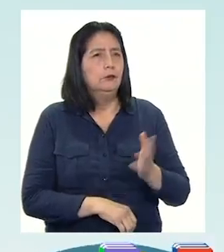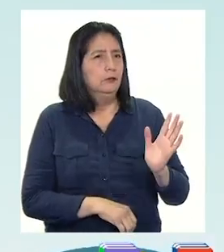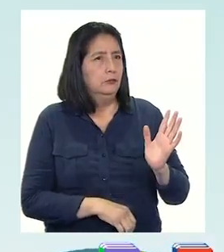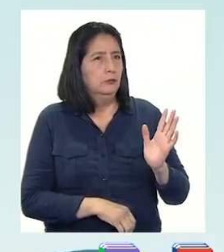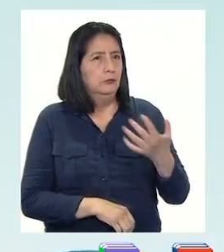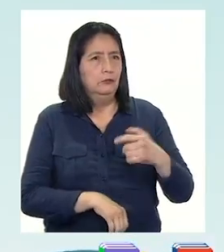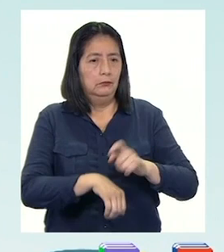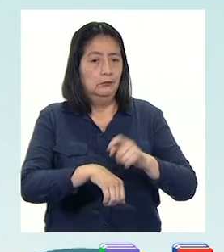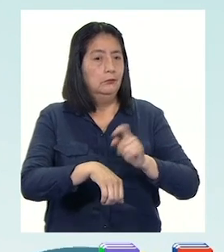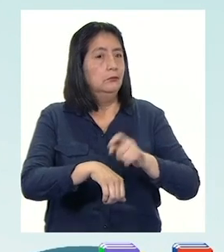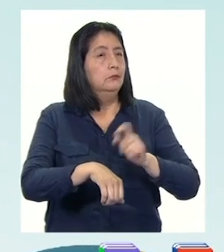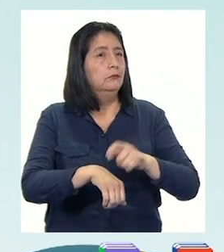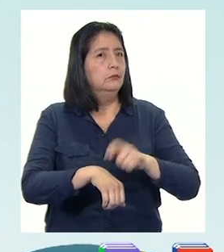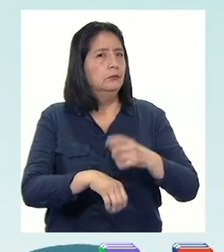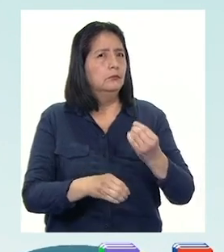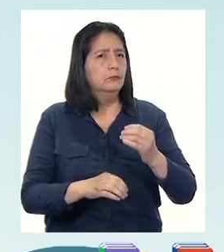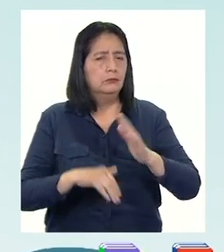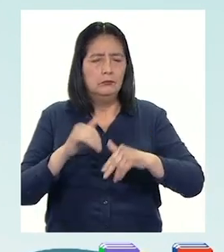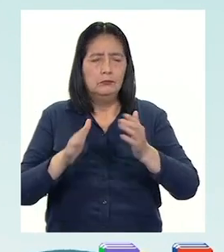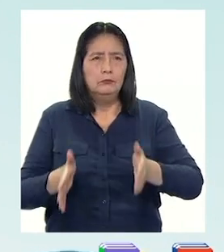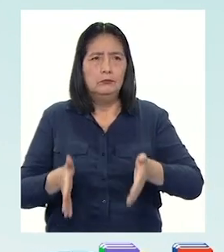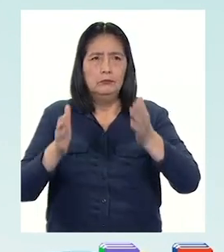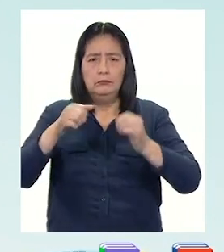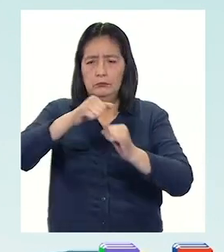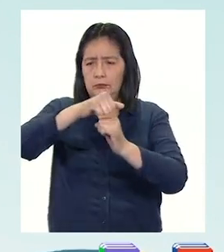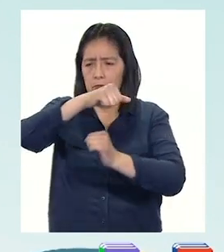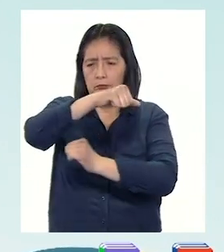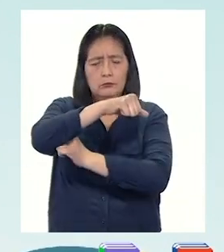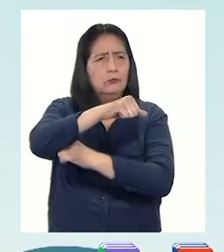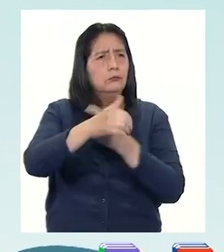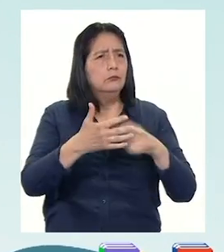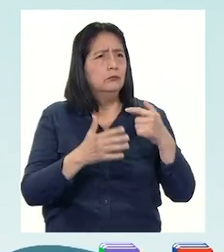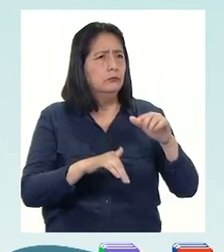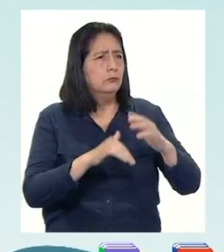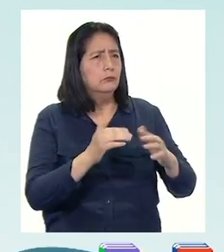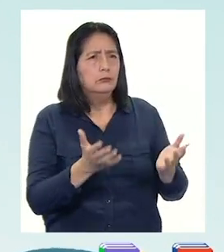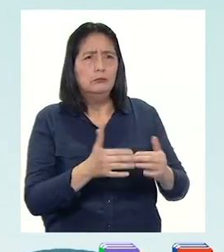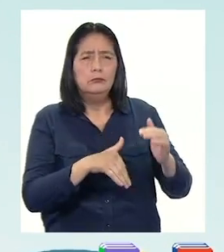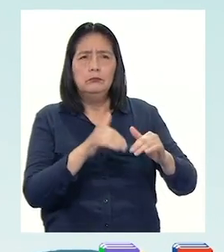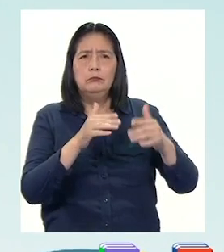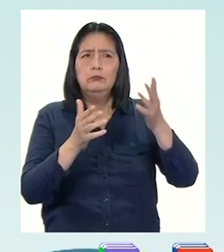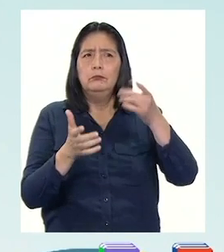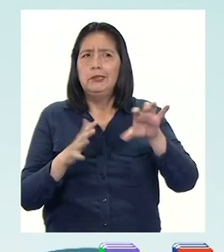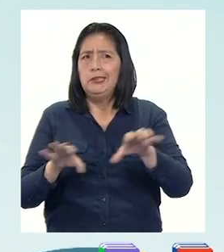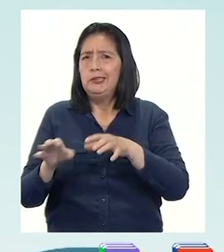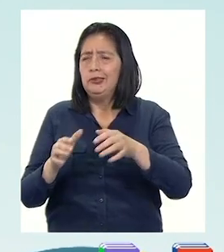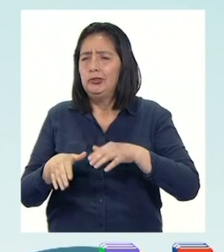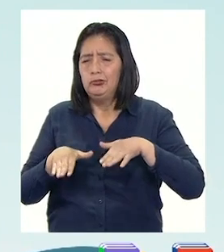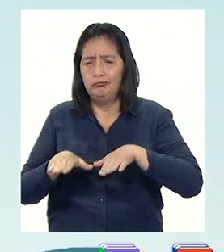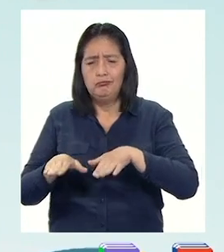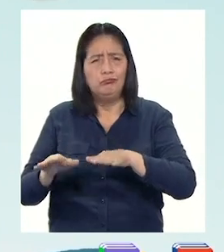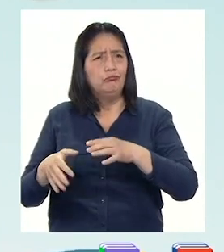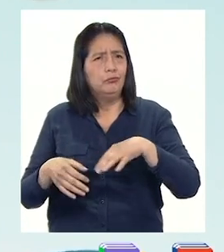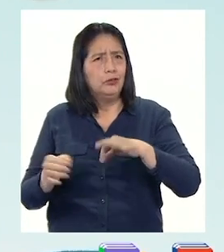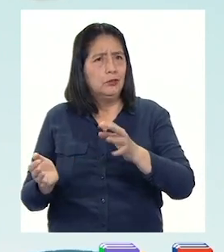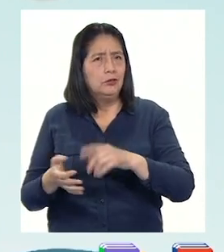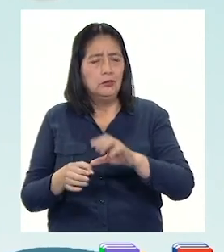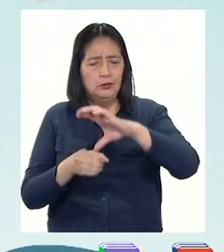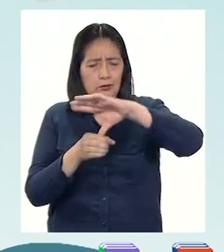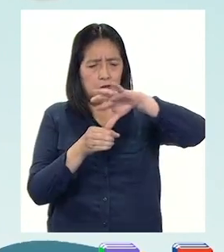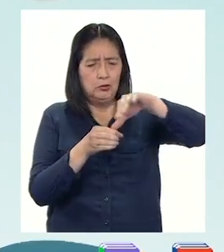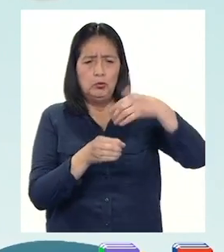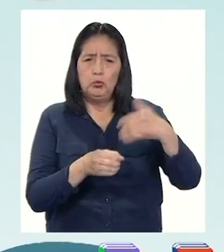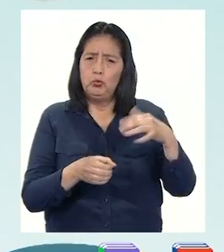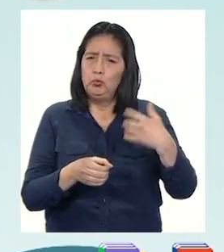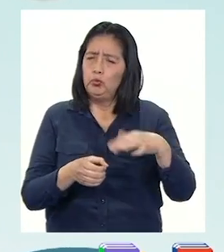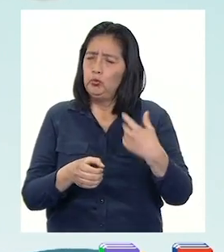midieron el tiempo, construyeron puentes y edificaciones, fabricaron textiles y cerámicas de